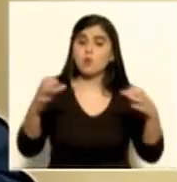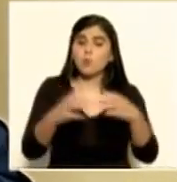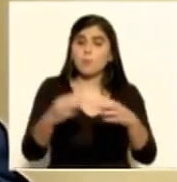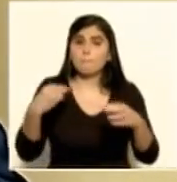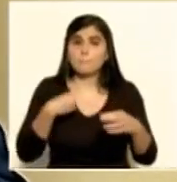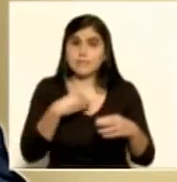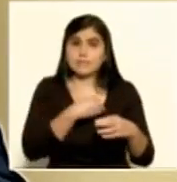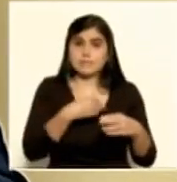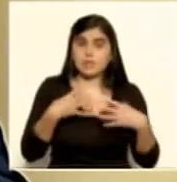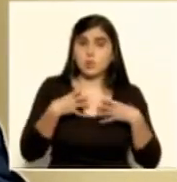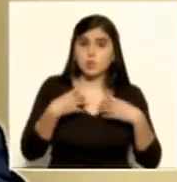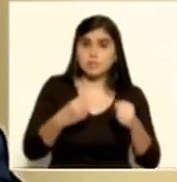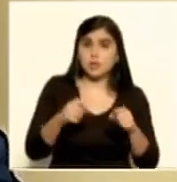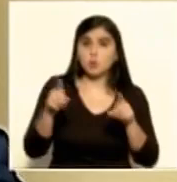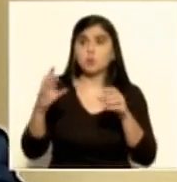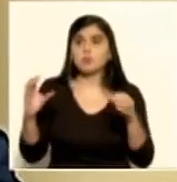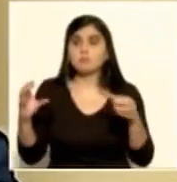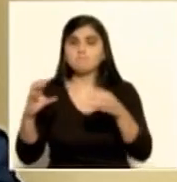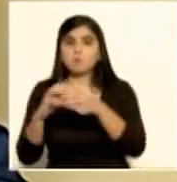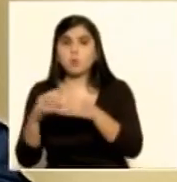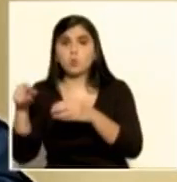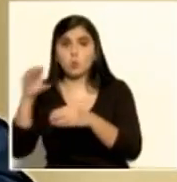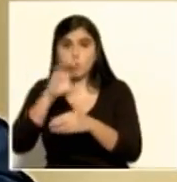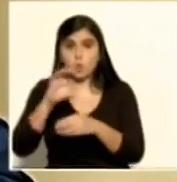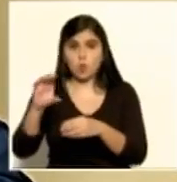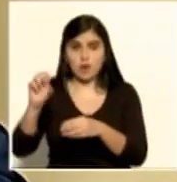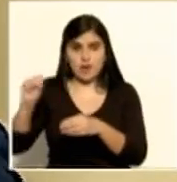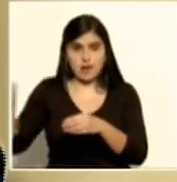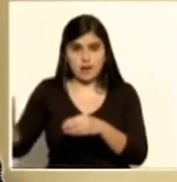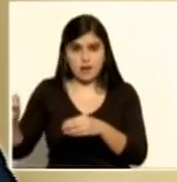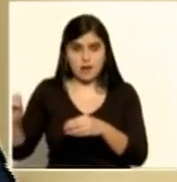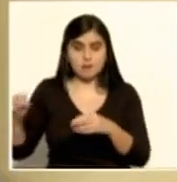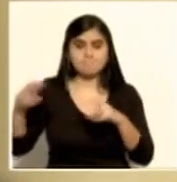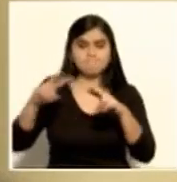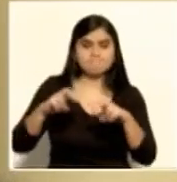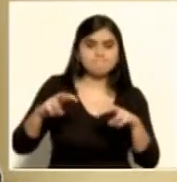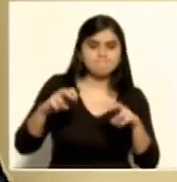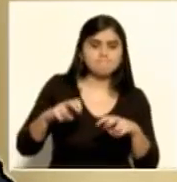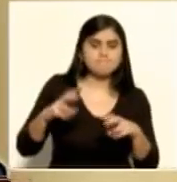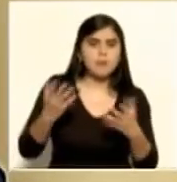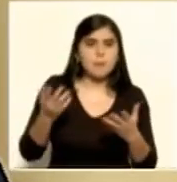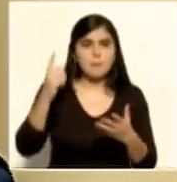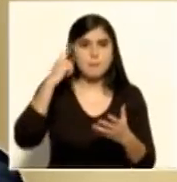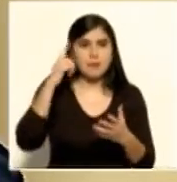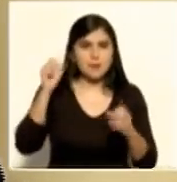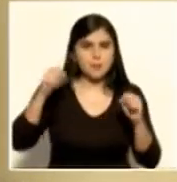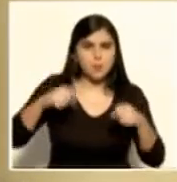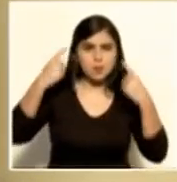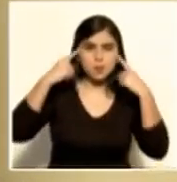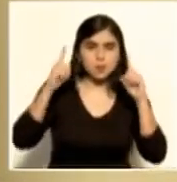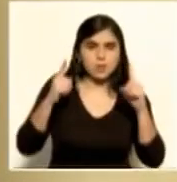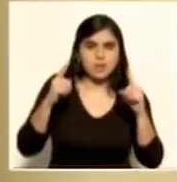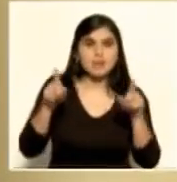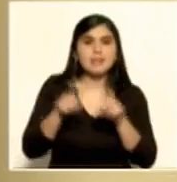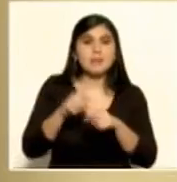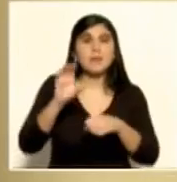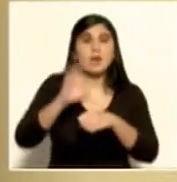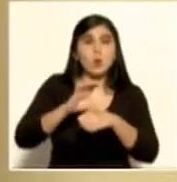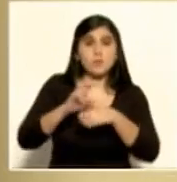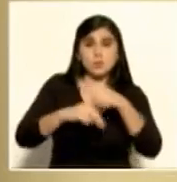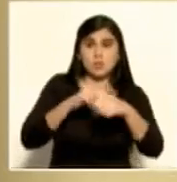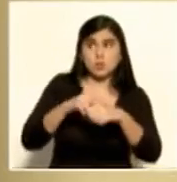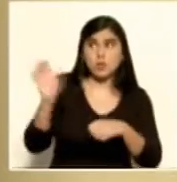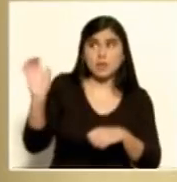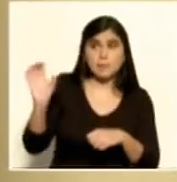Caja en términos de muestrear y aislar, y ahí entonces entramos también con el resto de las instituciones, la Comisión de Emergencia, Ministerio de Seguridad